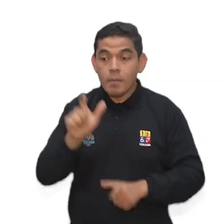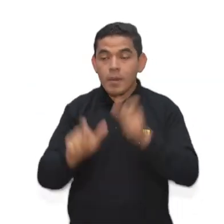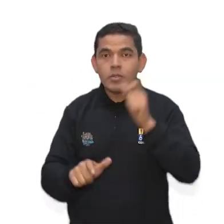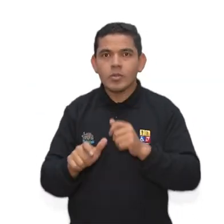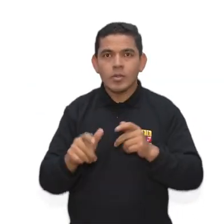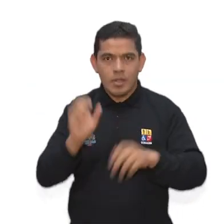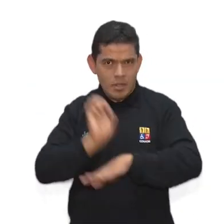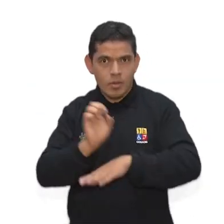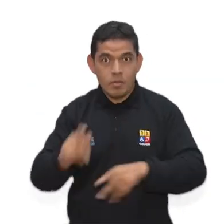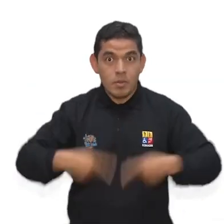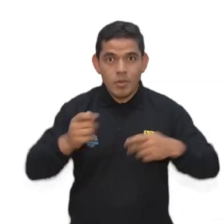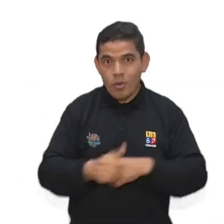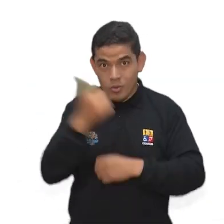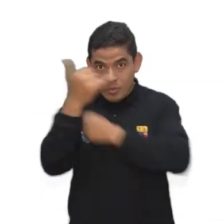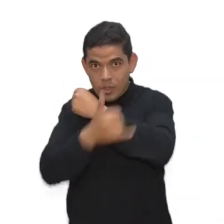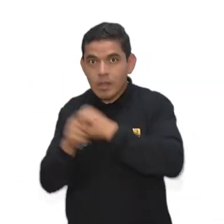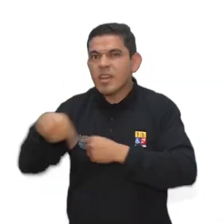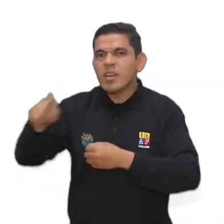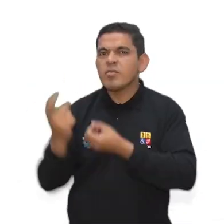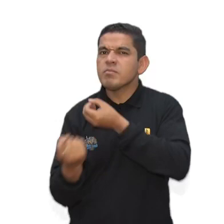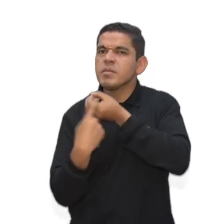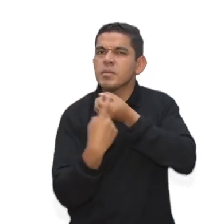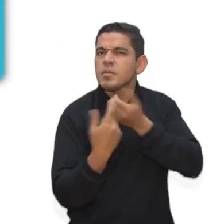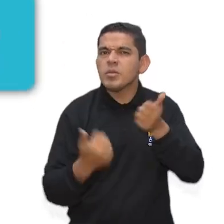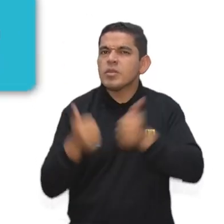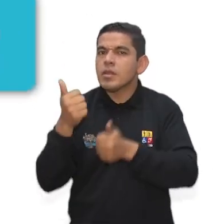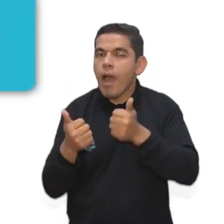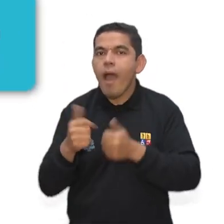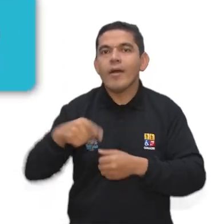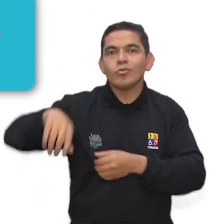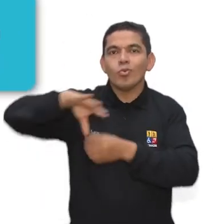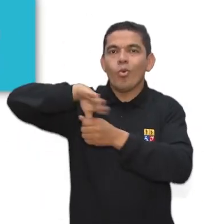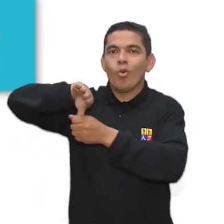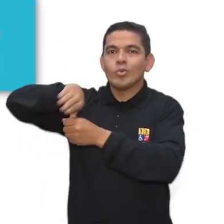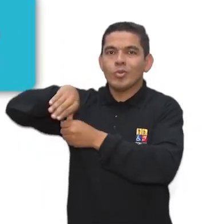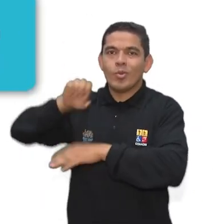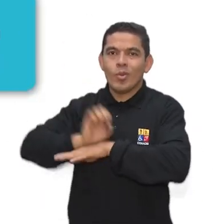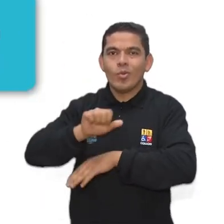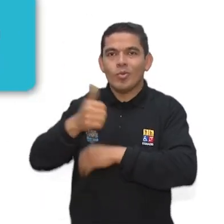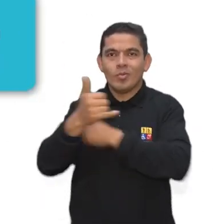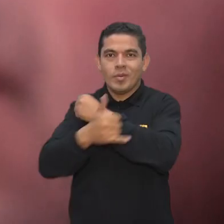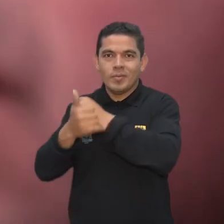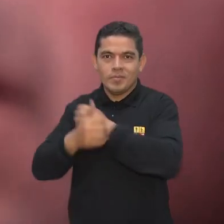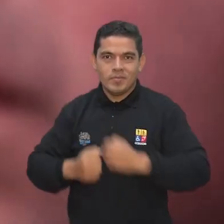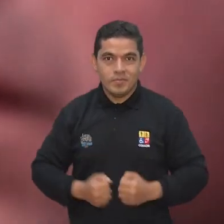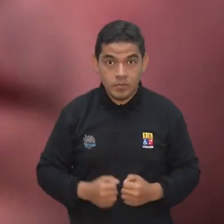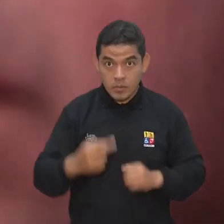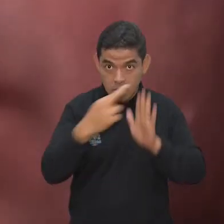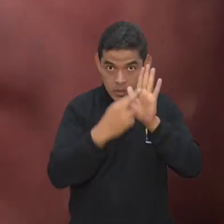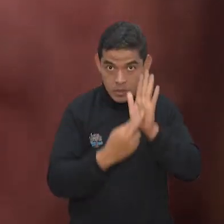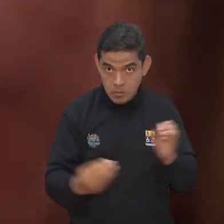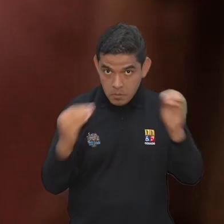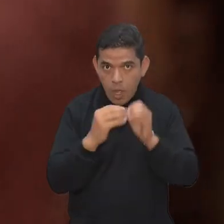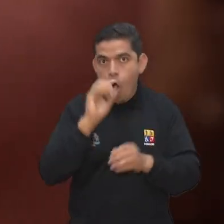los ciudadanos domiciliados en el exterior, las inscripciones se podrán presentar en las oficinas consulares del Ecuador. Para conocer